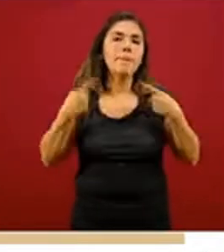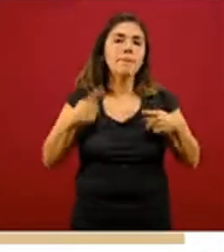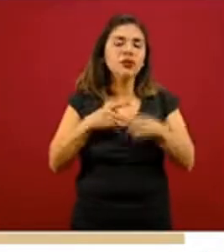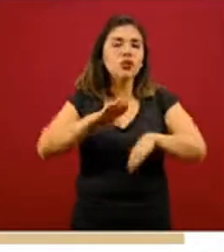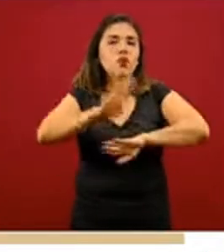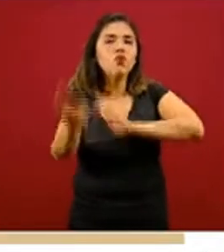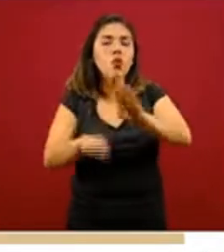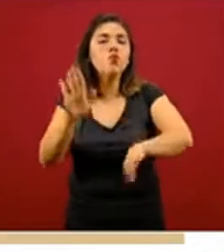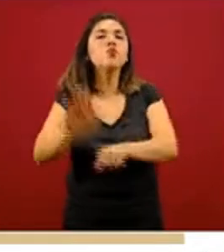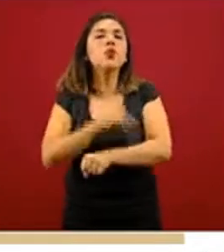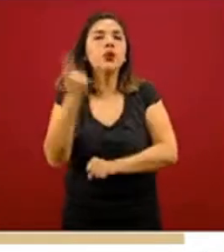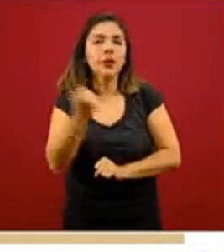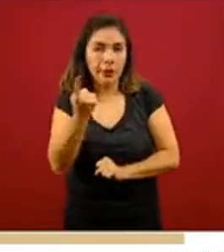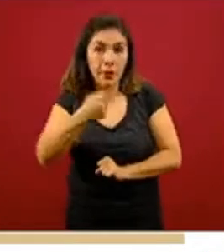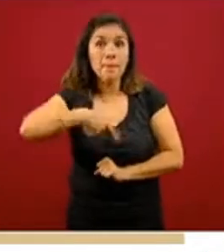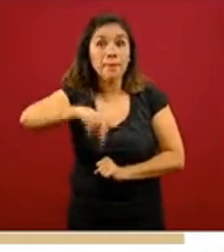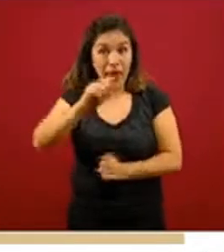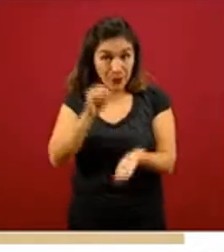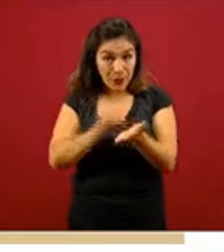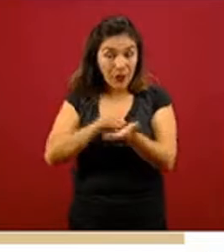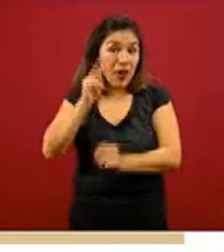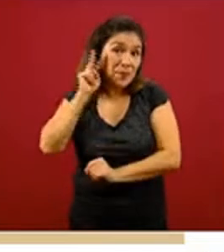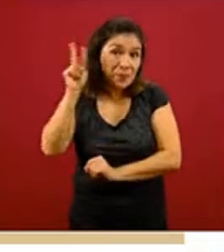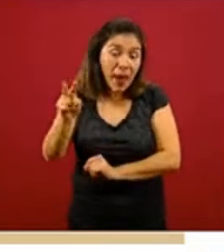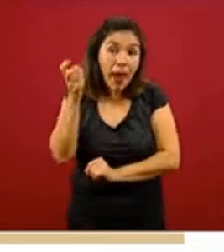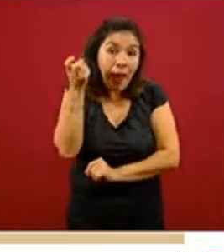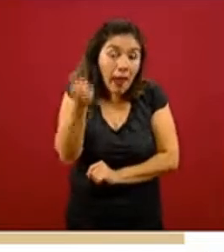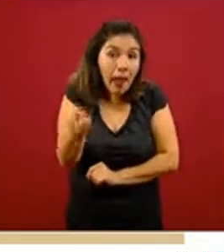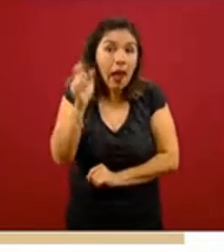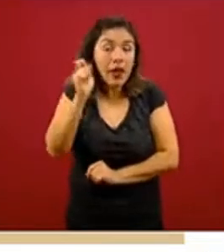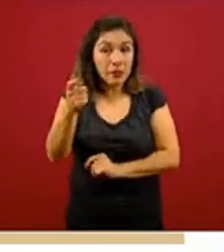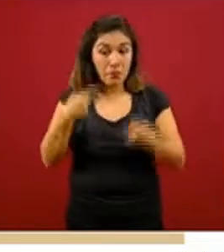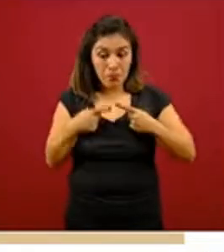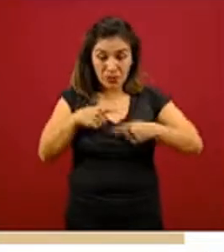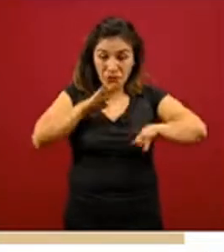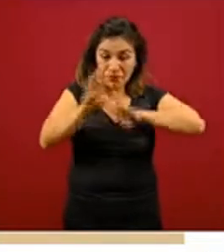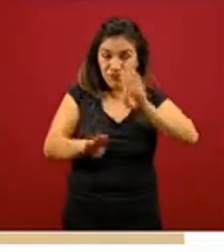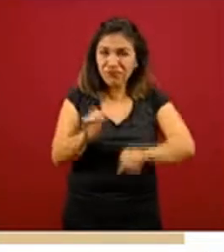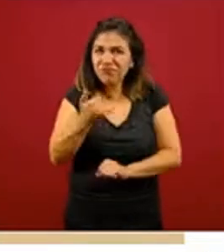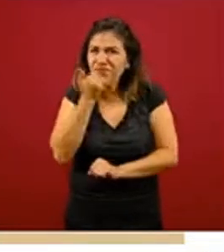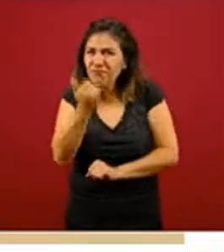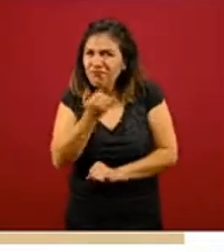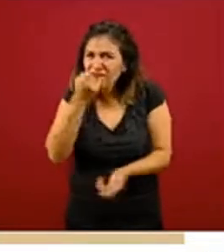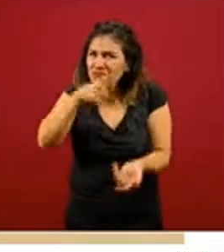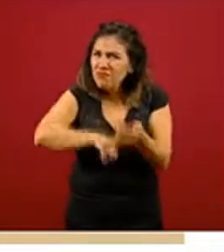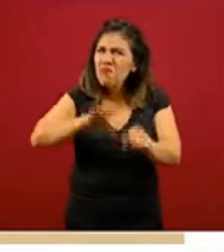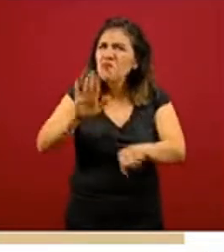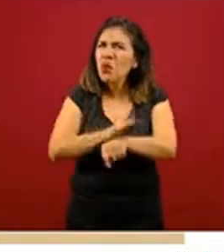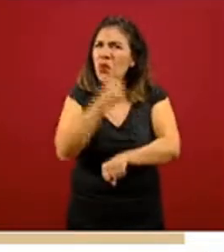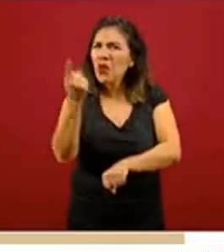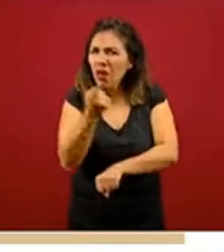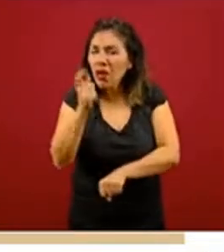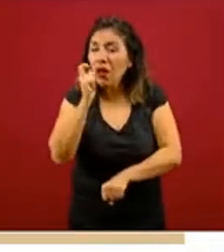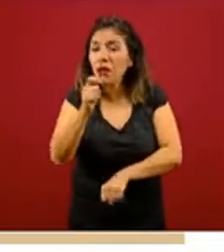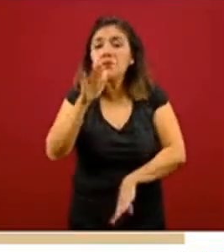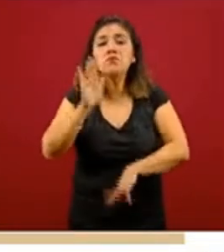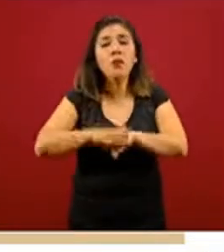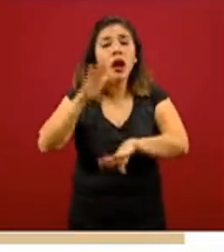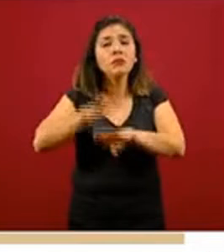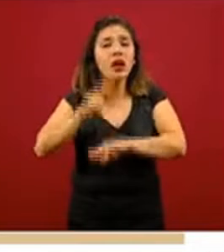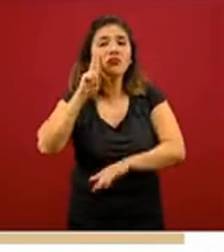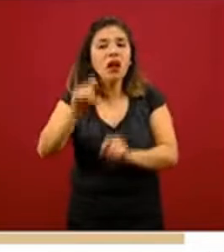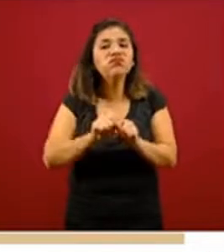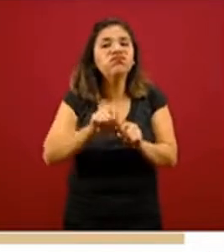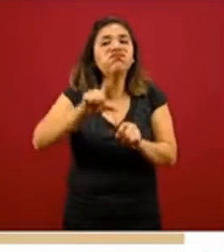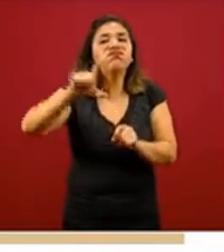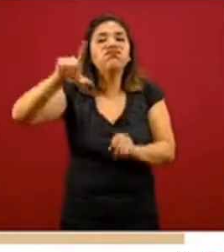sí podemos notar, aún tomando en cuenta las defunciones sospechosas, es que esta tendencia